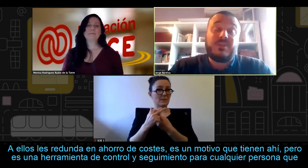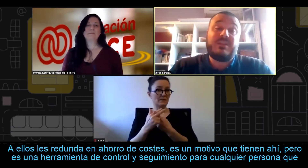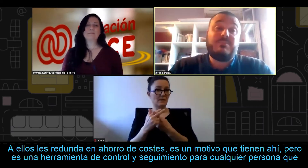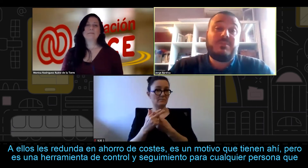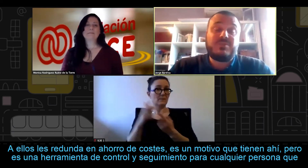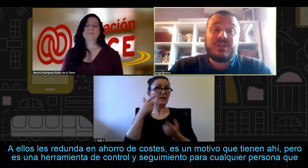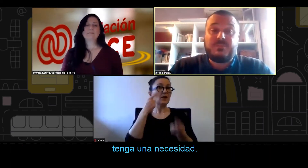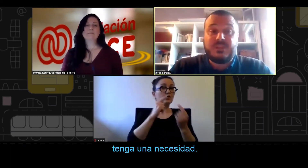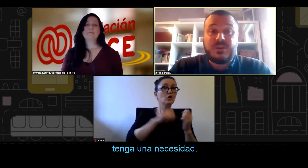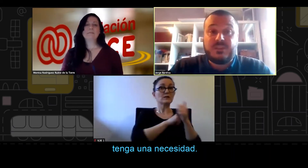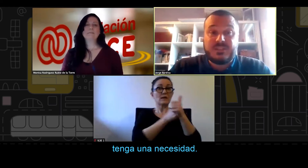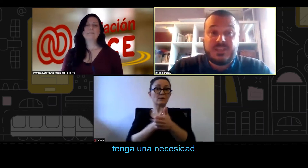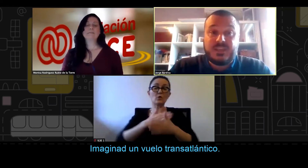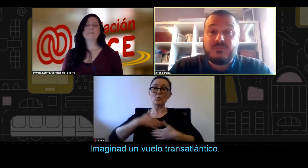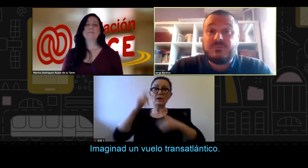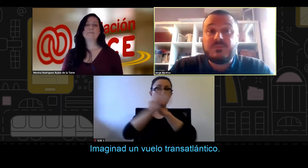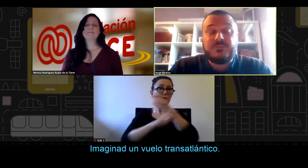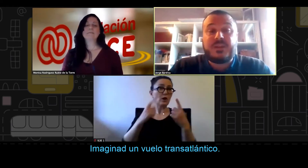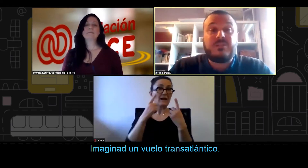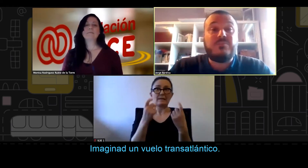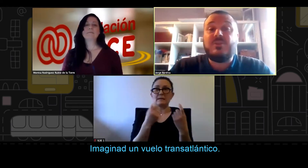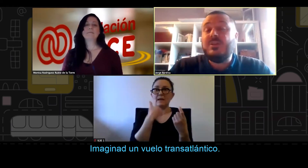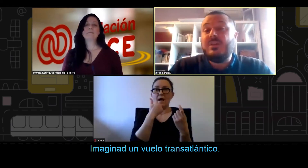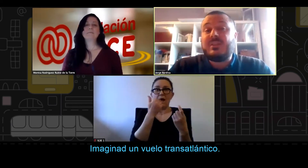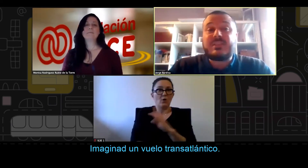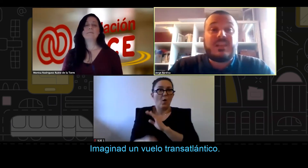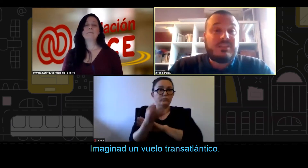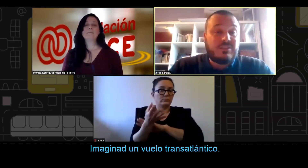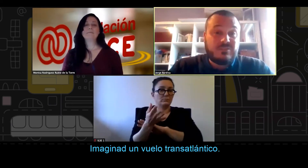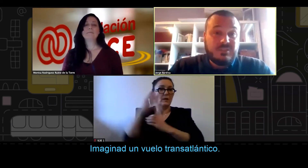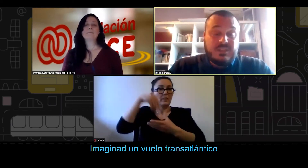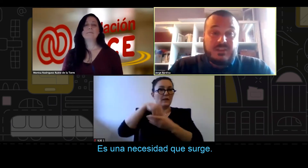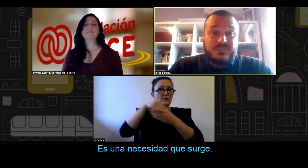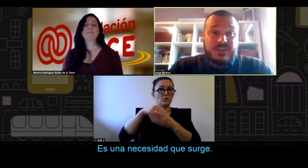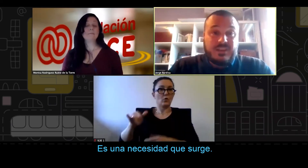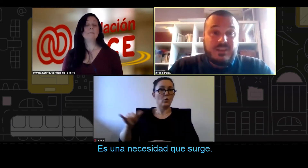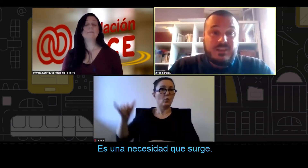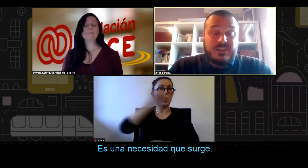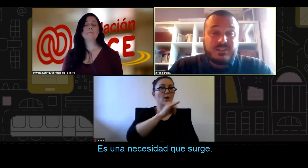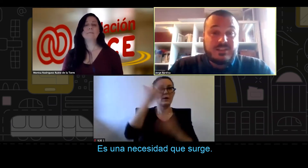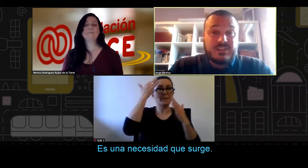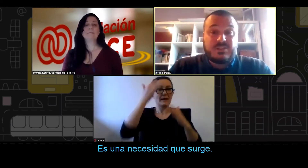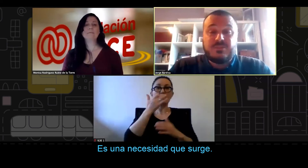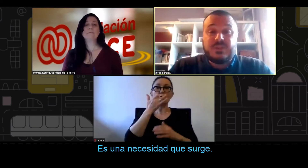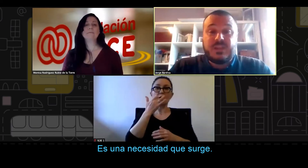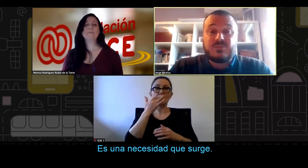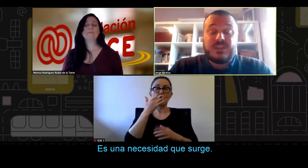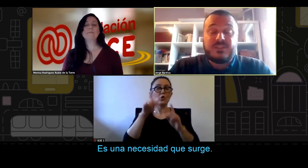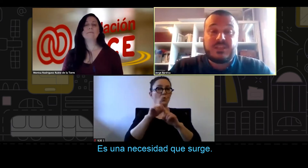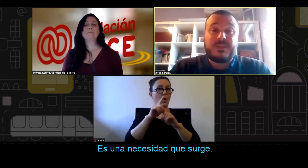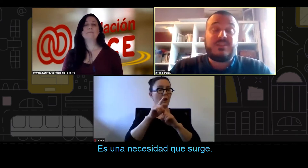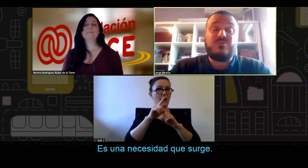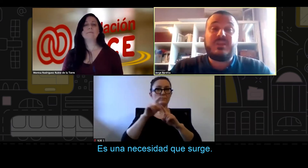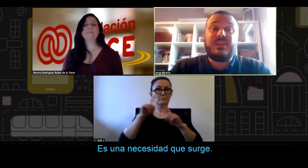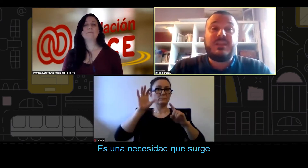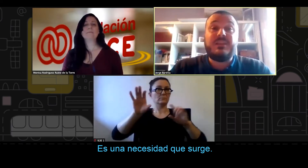para cualquier tipo de persona que pueda tener una necesidad en un vuelo transatlántico, ¿no? Al final es una necesidad